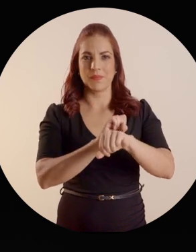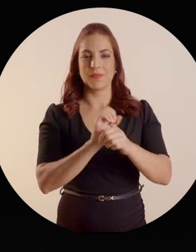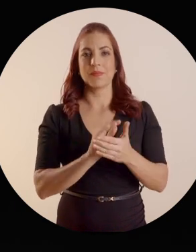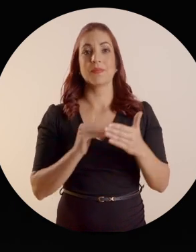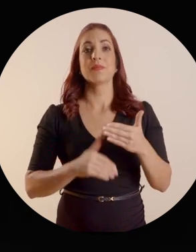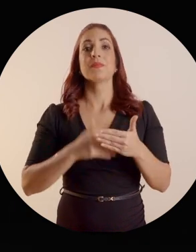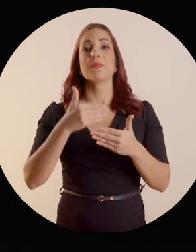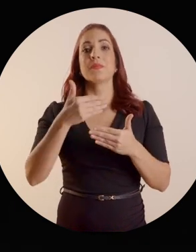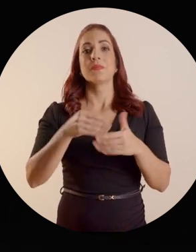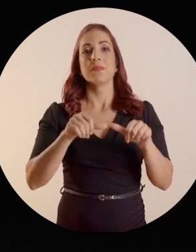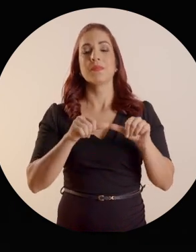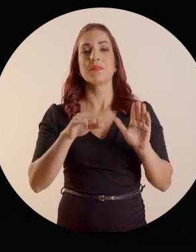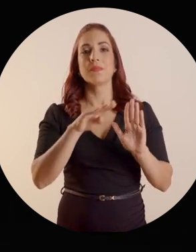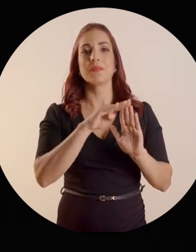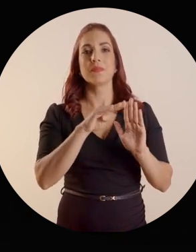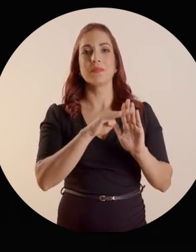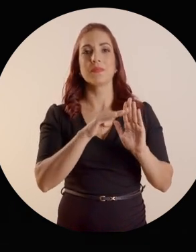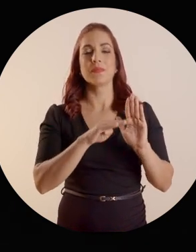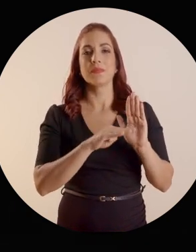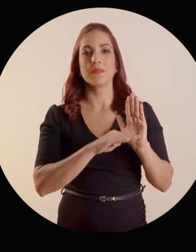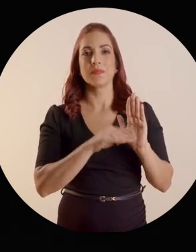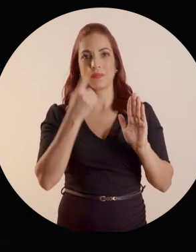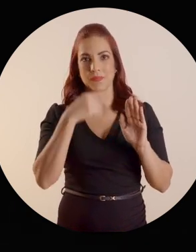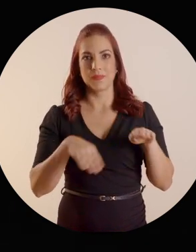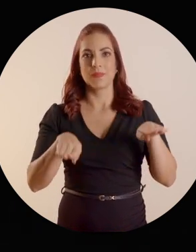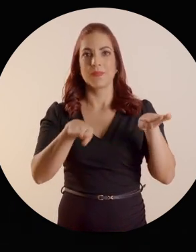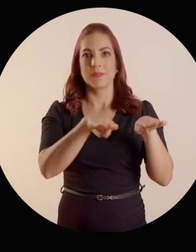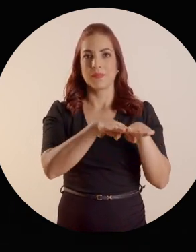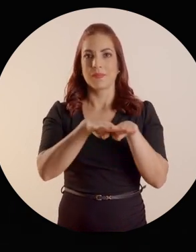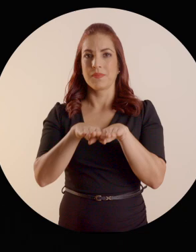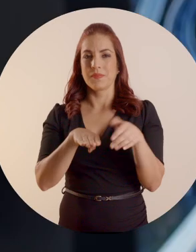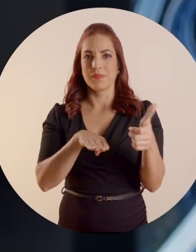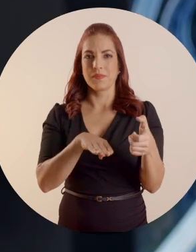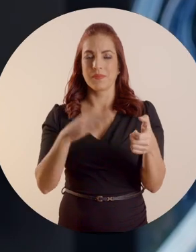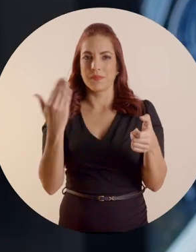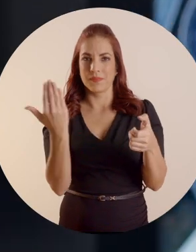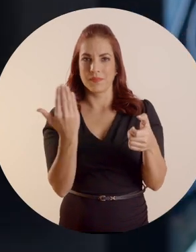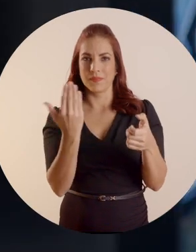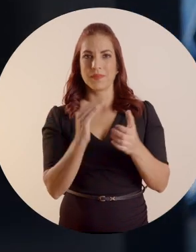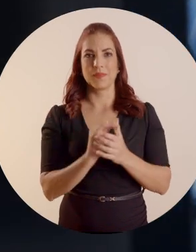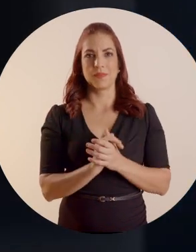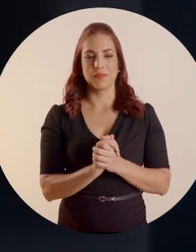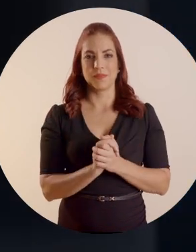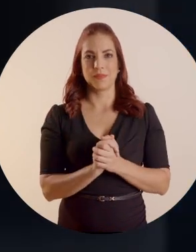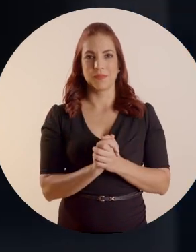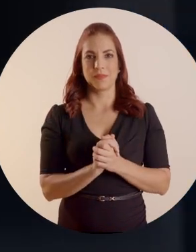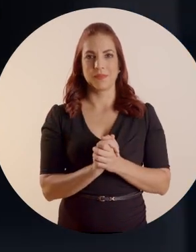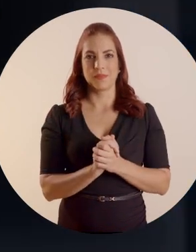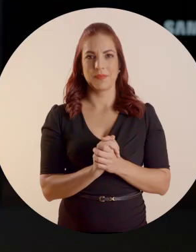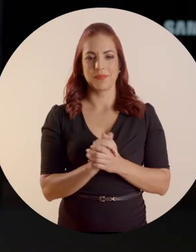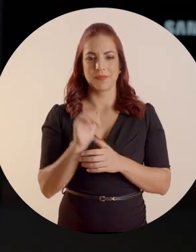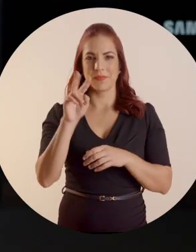10 segundos. Luego, sigue las instrucciones anteriores para emparejar el control remoto con tu